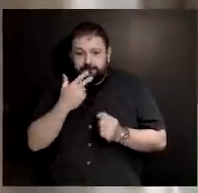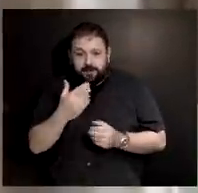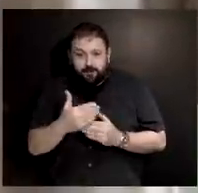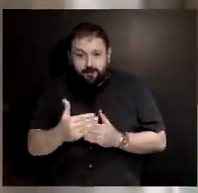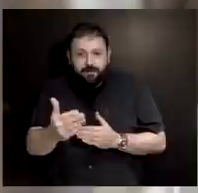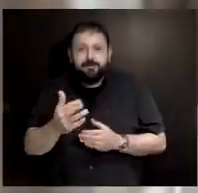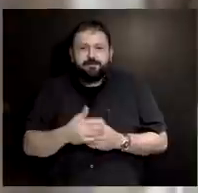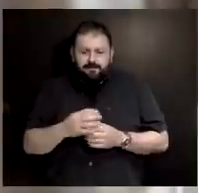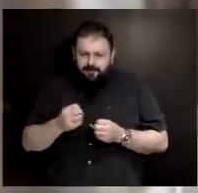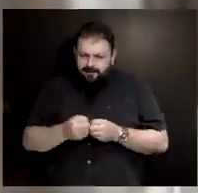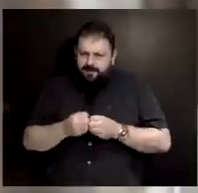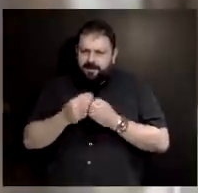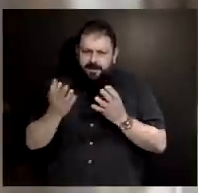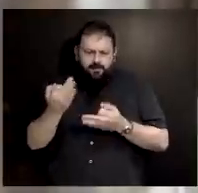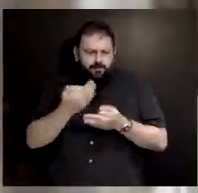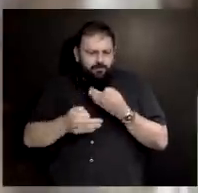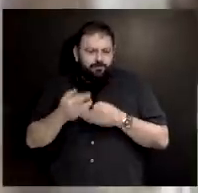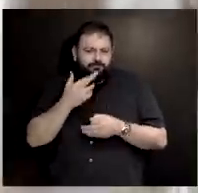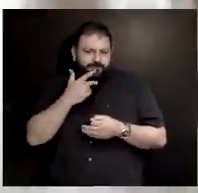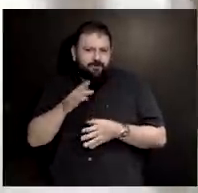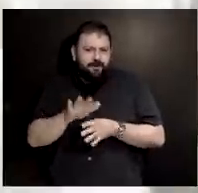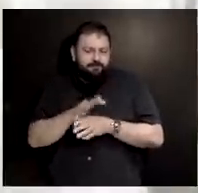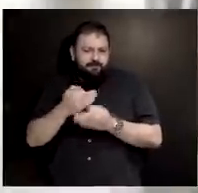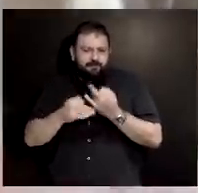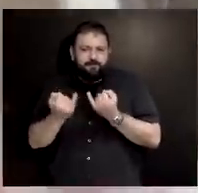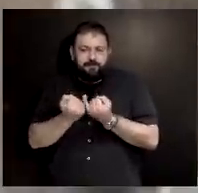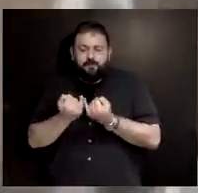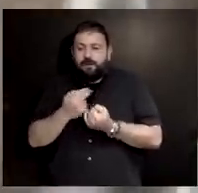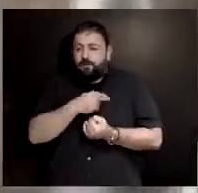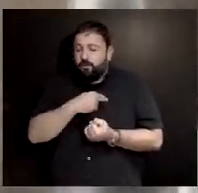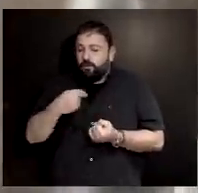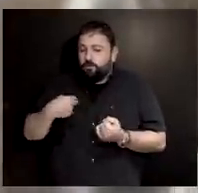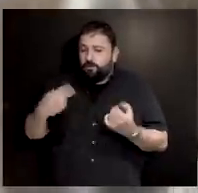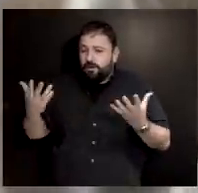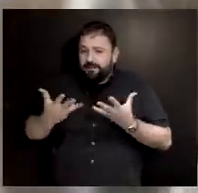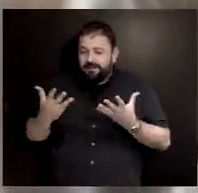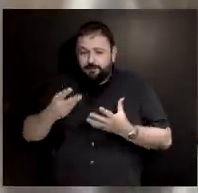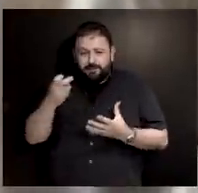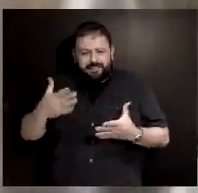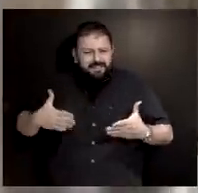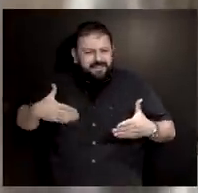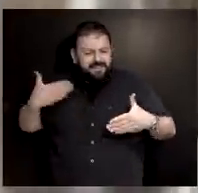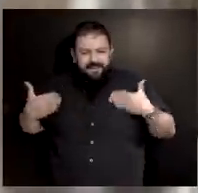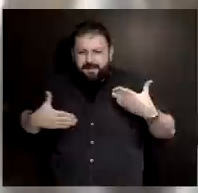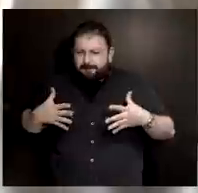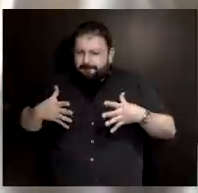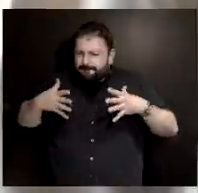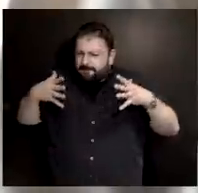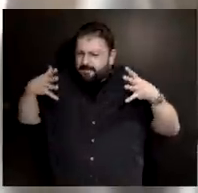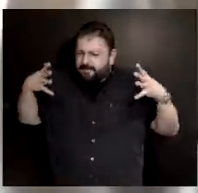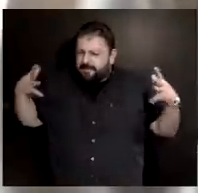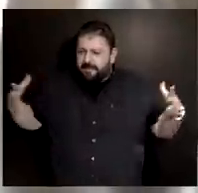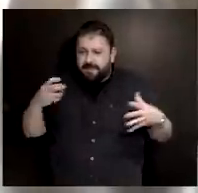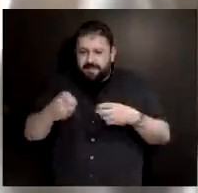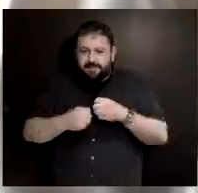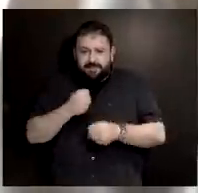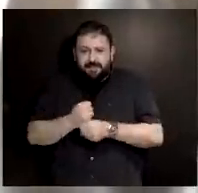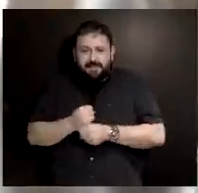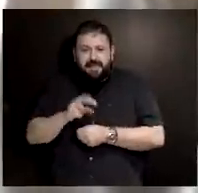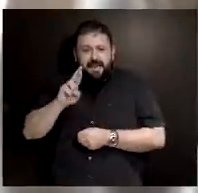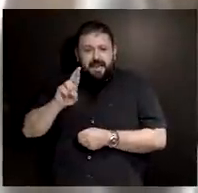va a haber condiciones para entonces. Así es que haremos el festejo más grande del año en el rally de